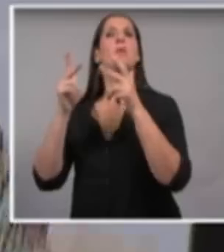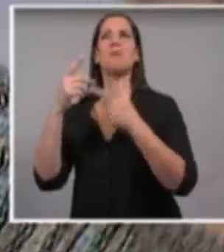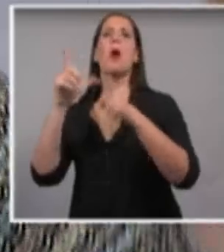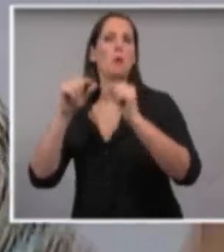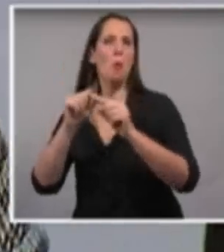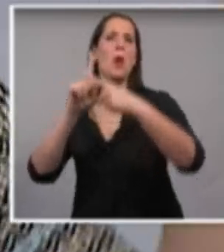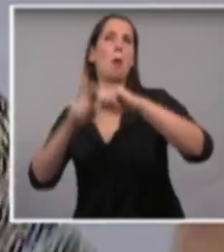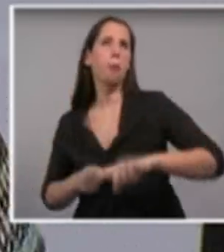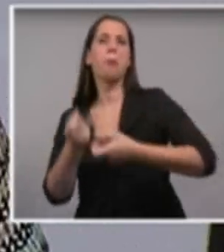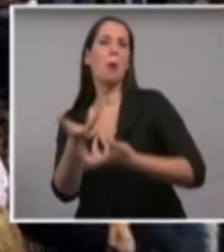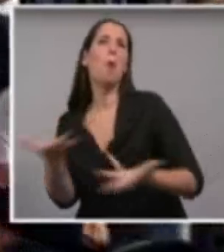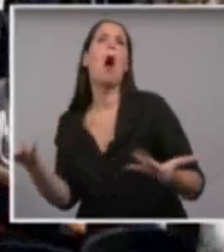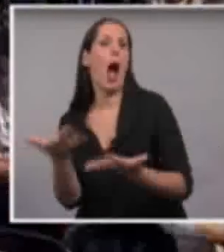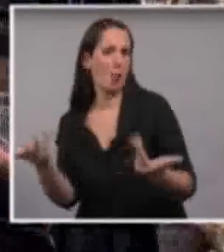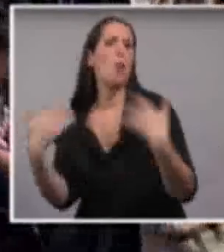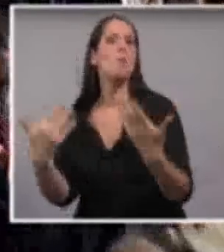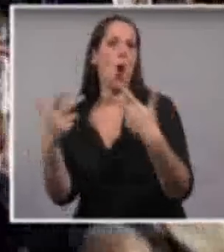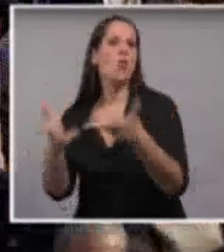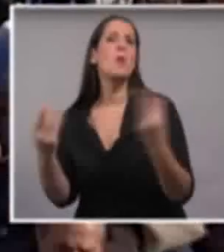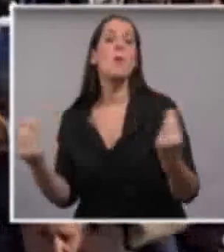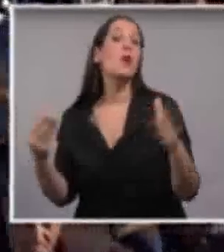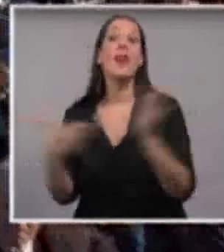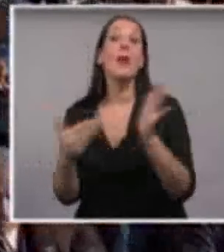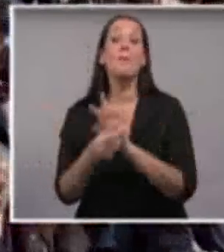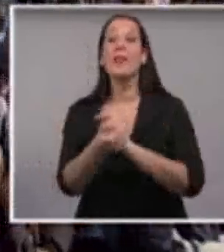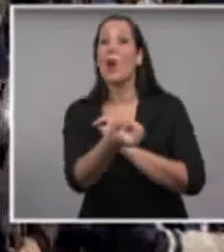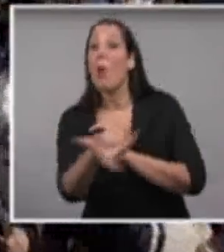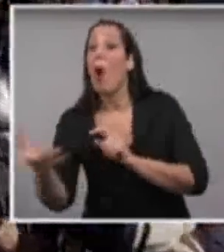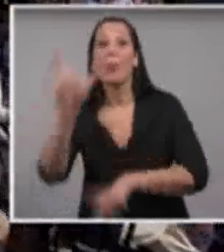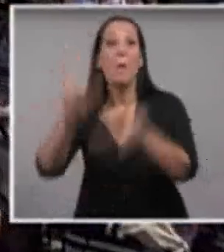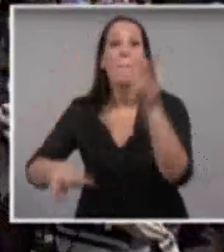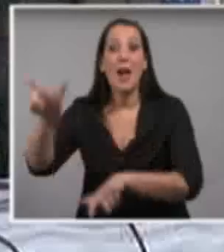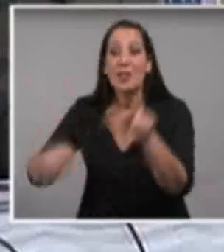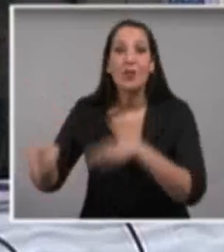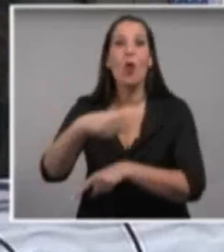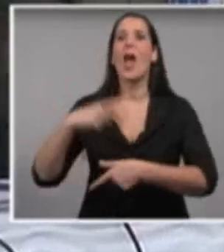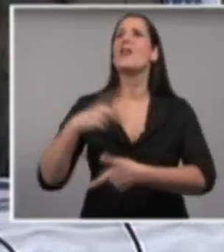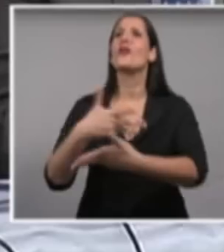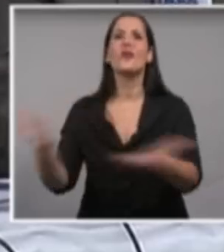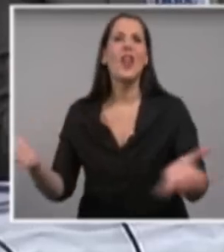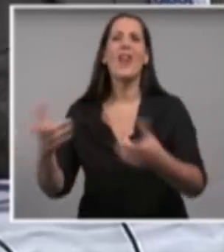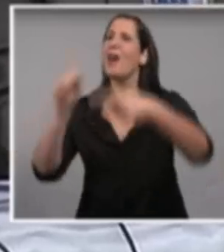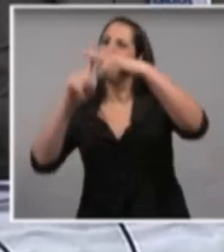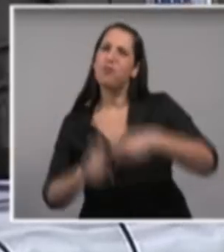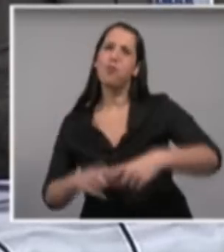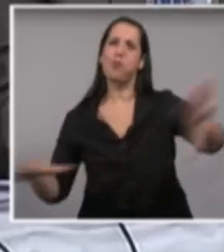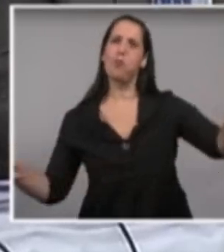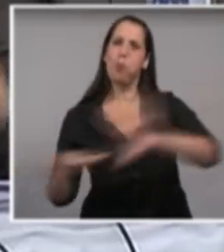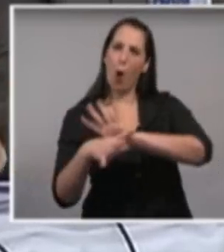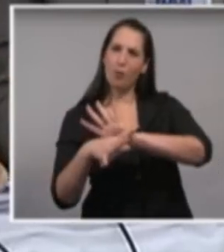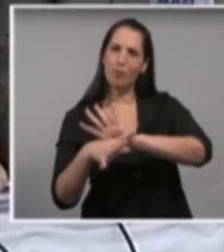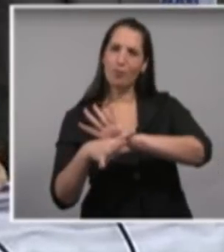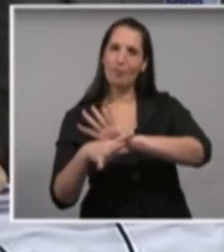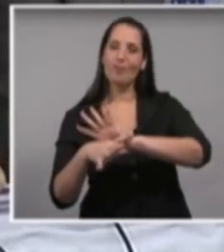números son en función de la gente, en función de la sociedad. Tiene que cerrar el número y tiene que cerrar con la